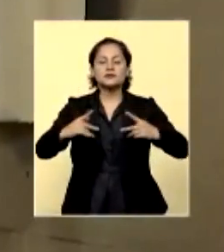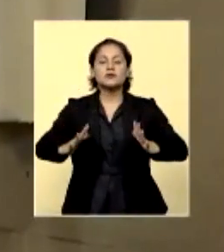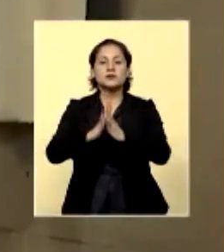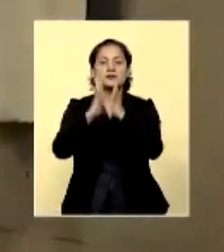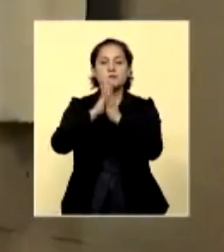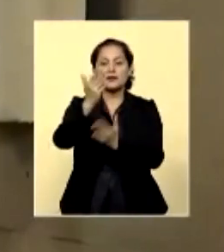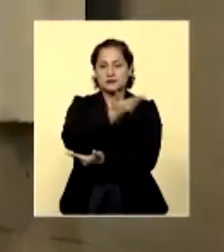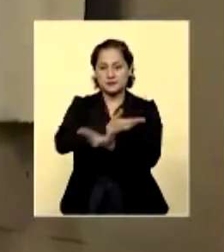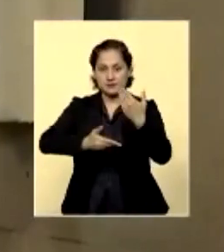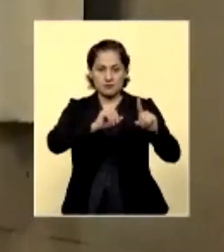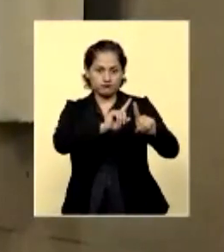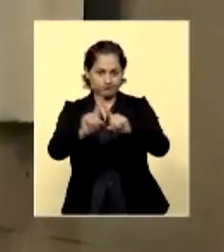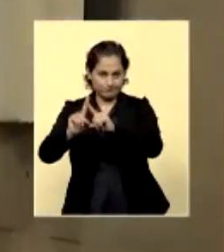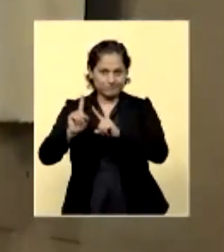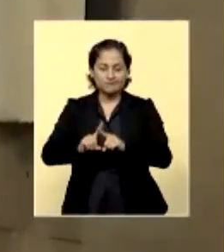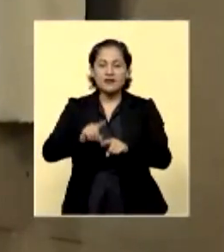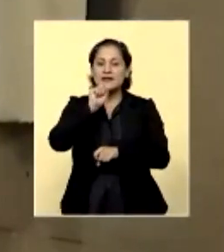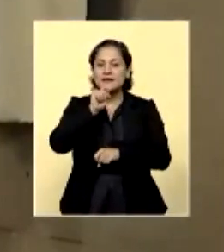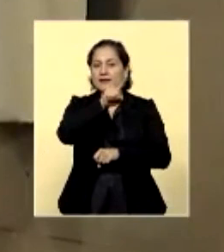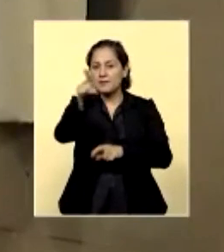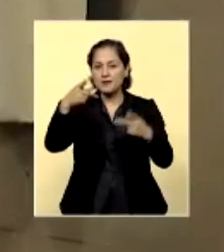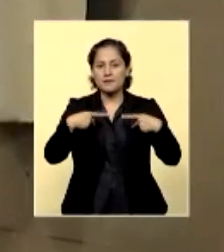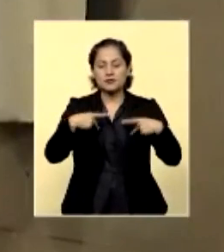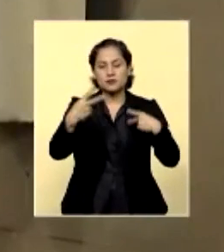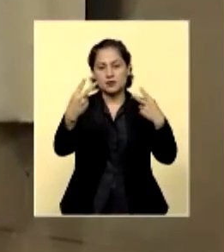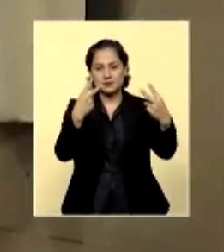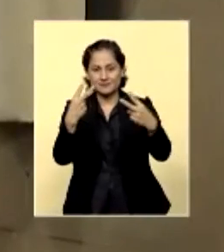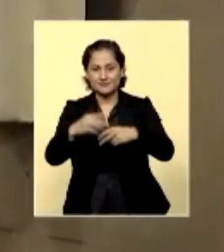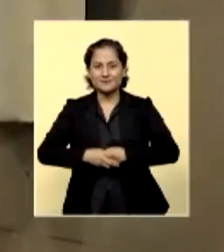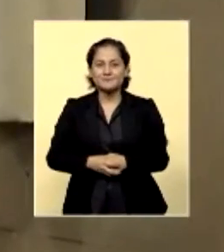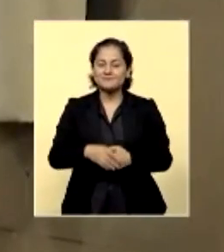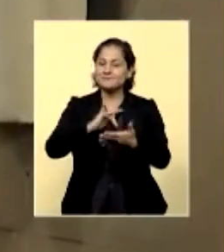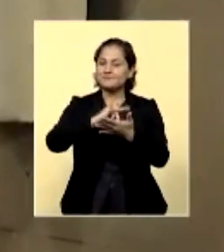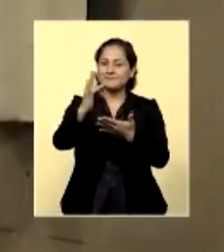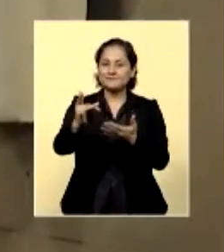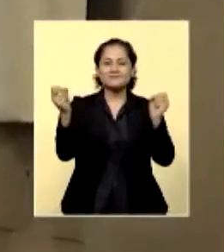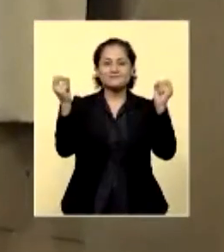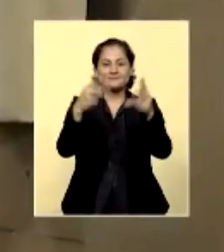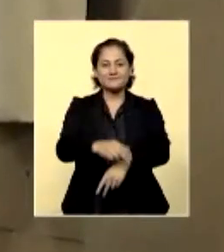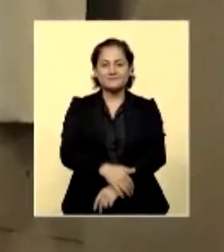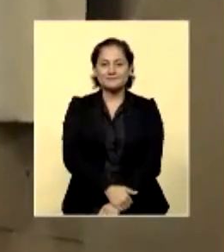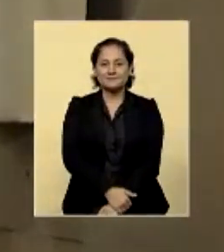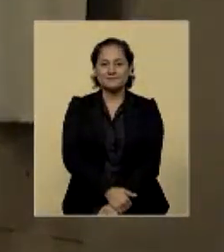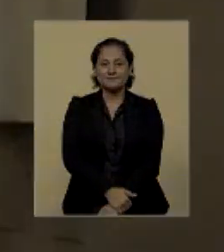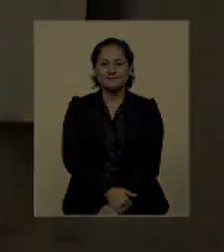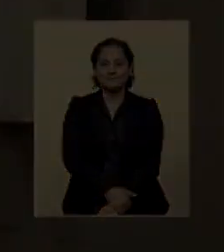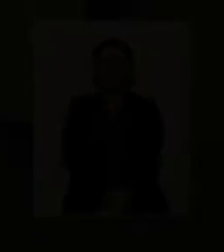estas actividades y a quienes han seguido la transmisión correspondiente. Gracias, hasta pronto.